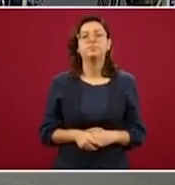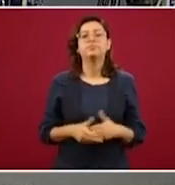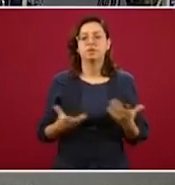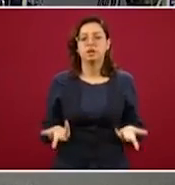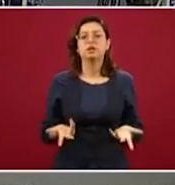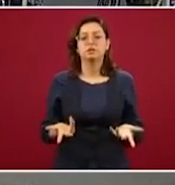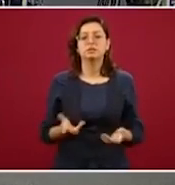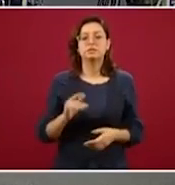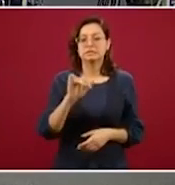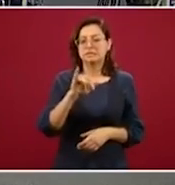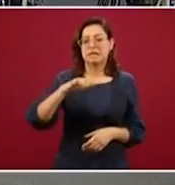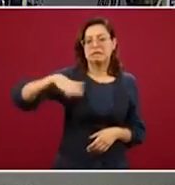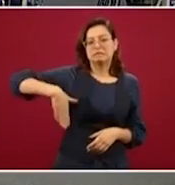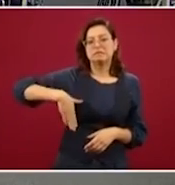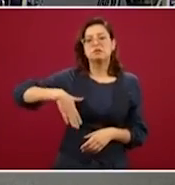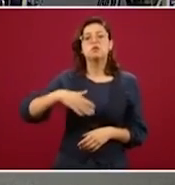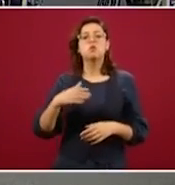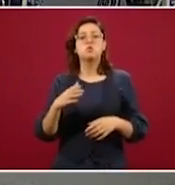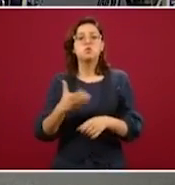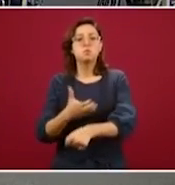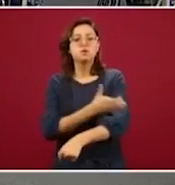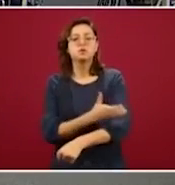compañero de Sonora,